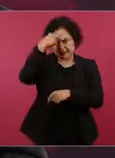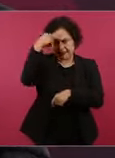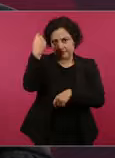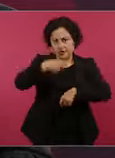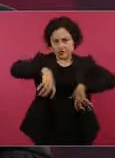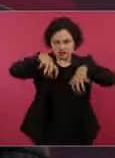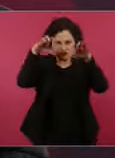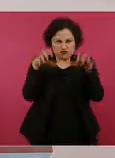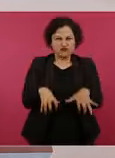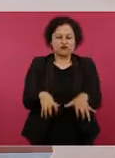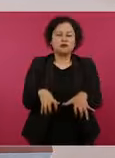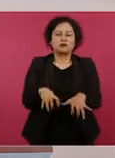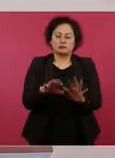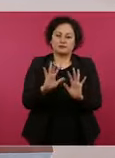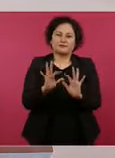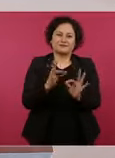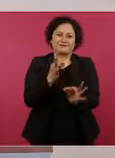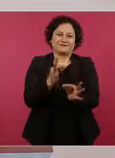otras partes